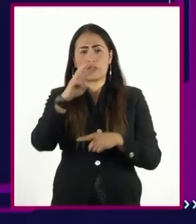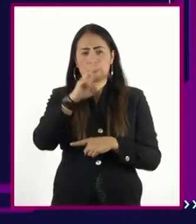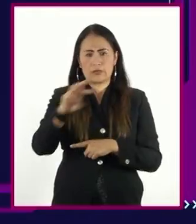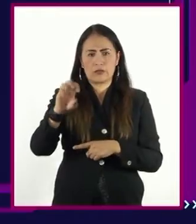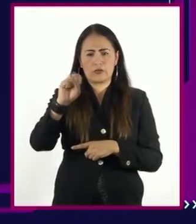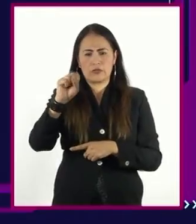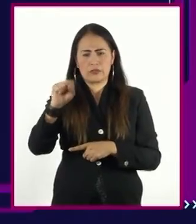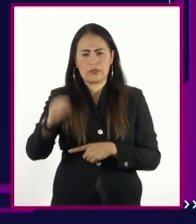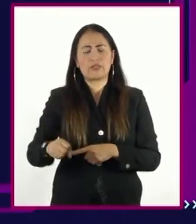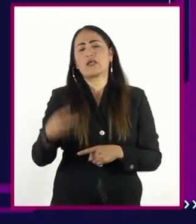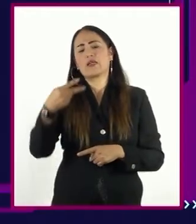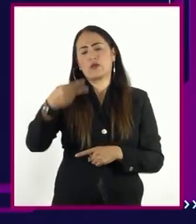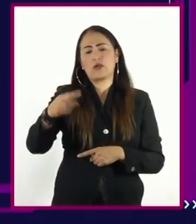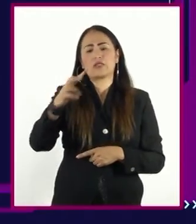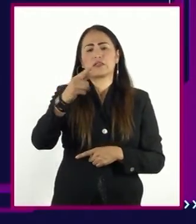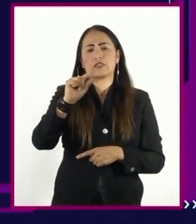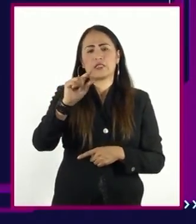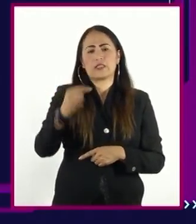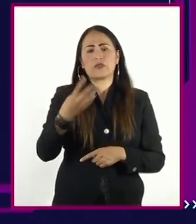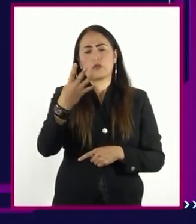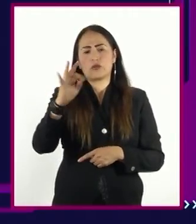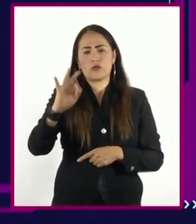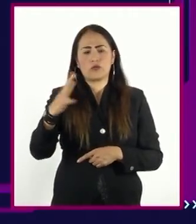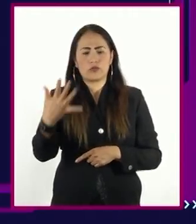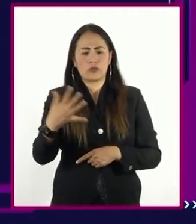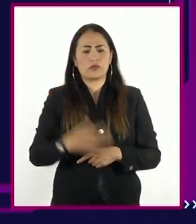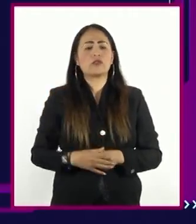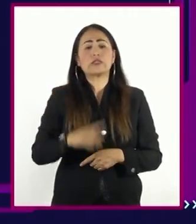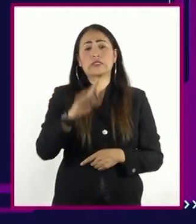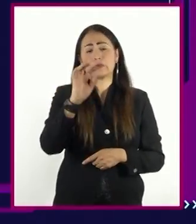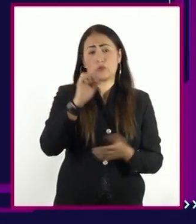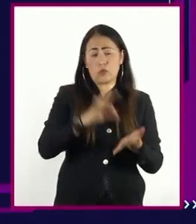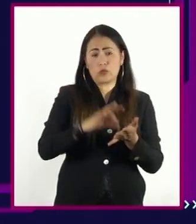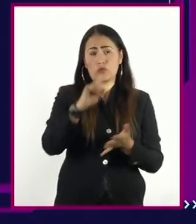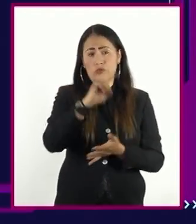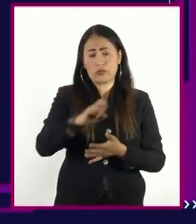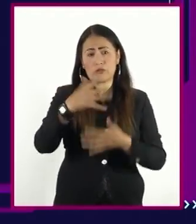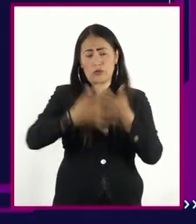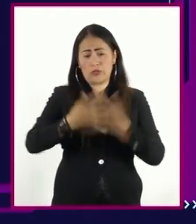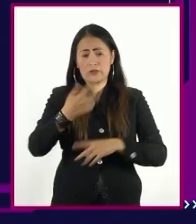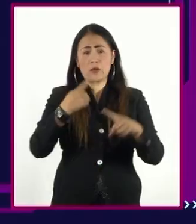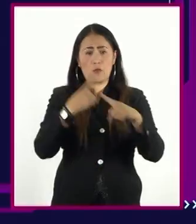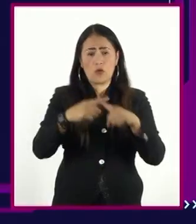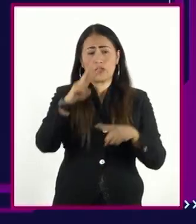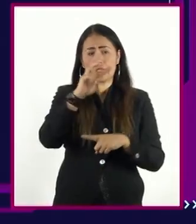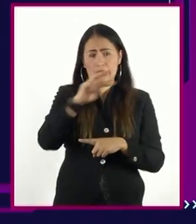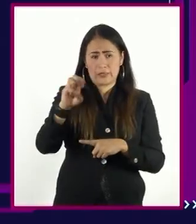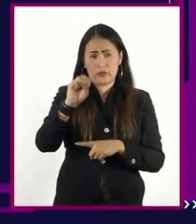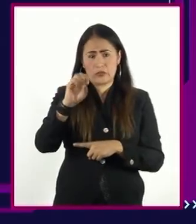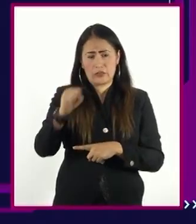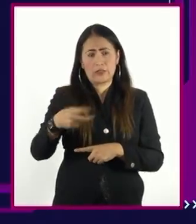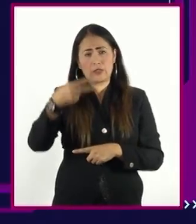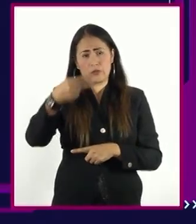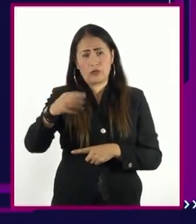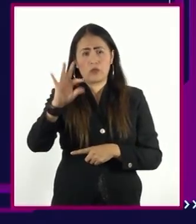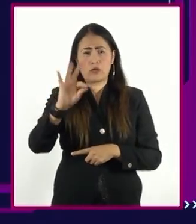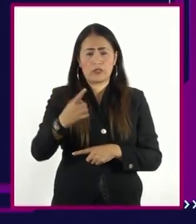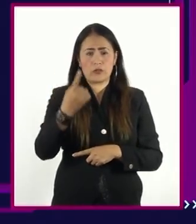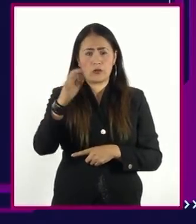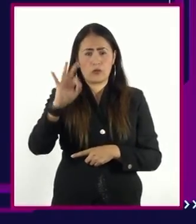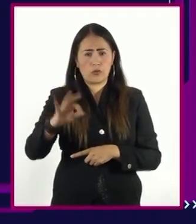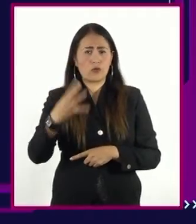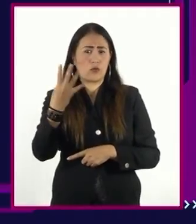74.5 grados. Leguminosas, 115 milésimos por 360, igual a 41.4